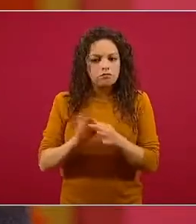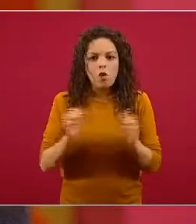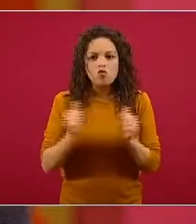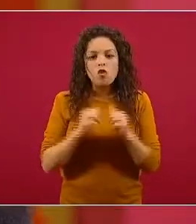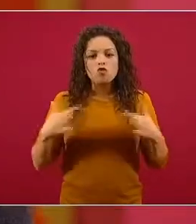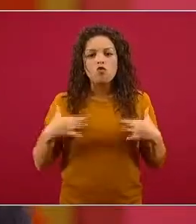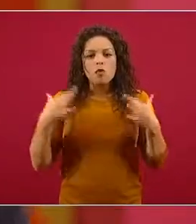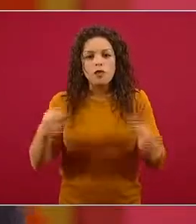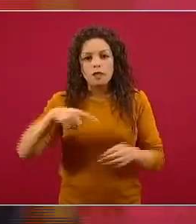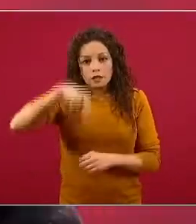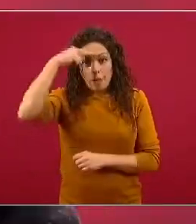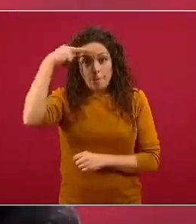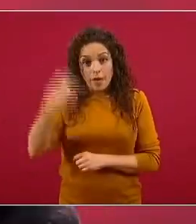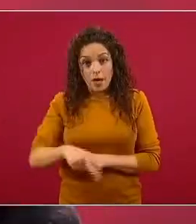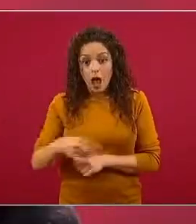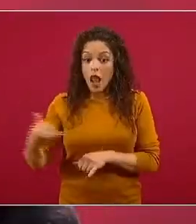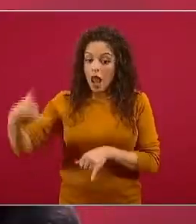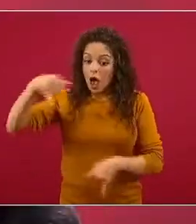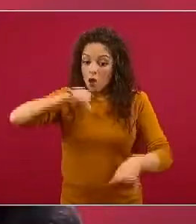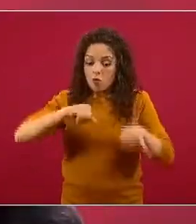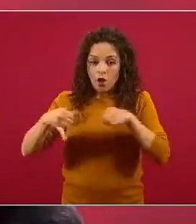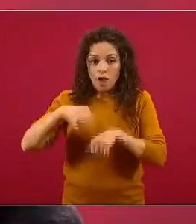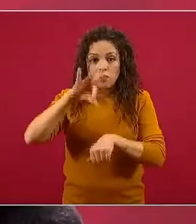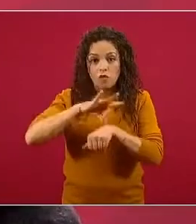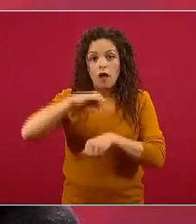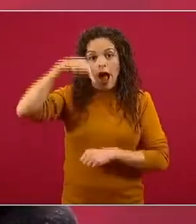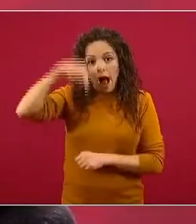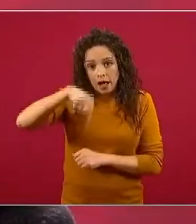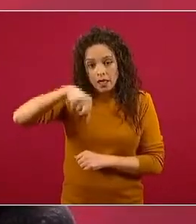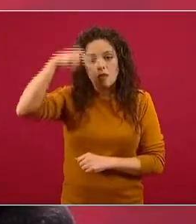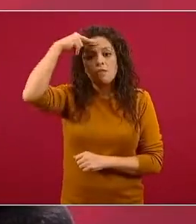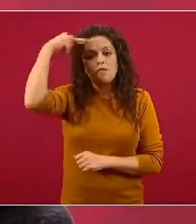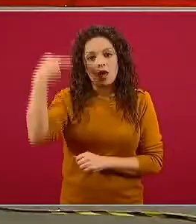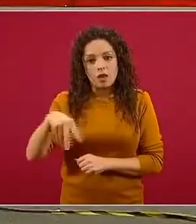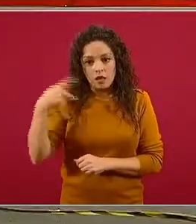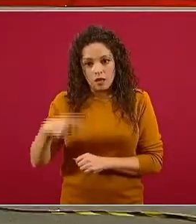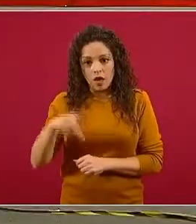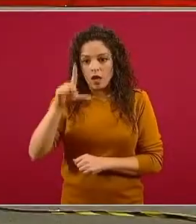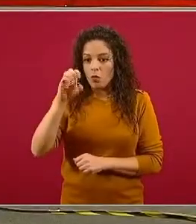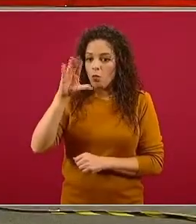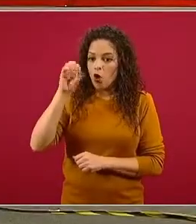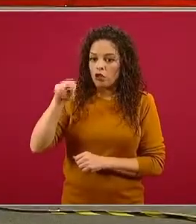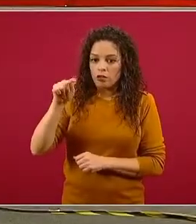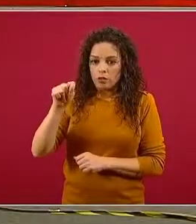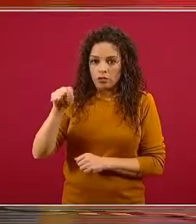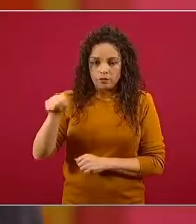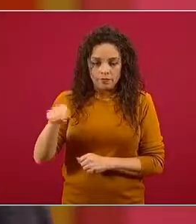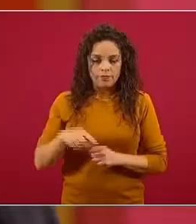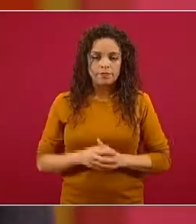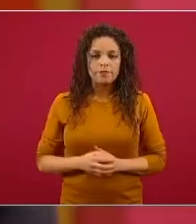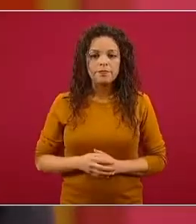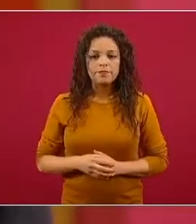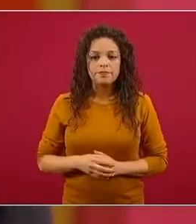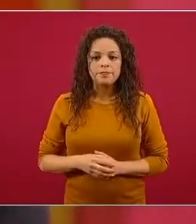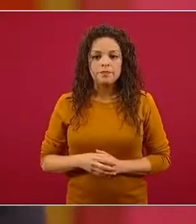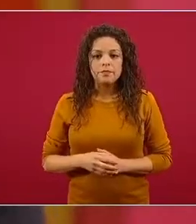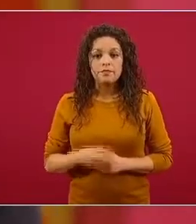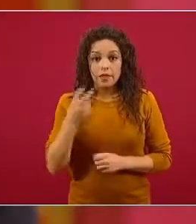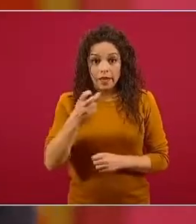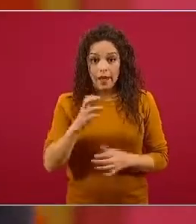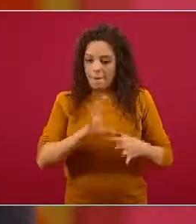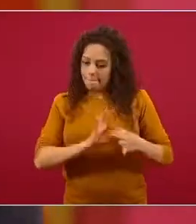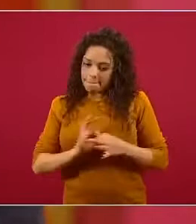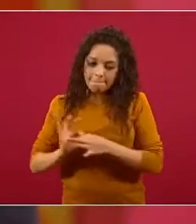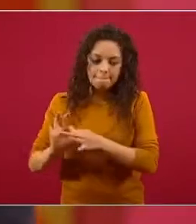fundación mexicana, un laboratorio farmacéutico mexicano, Leomont, también muy establecido, y con la colaboración